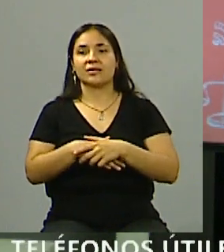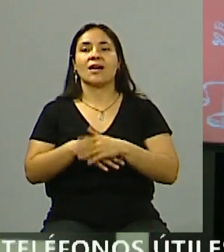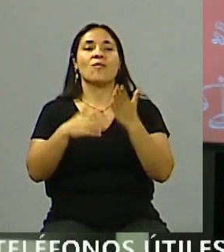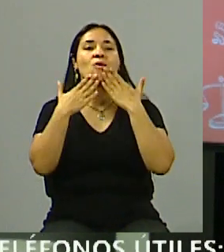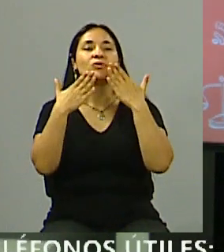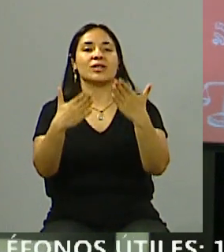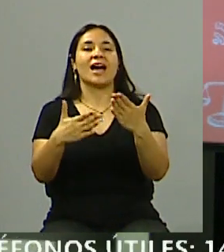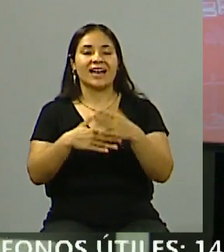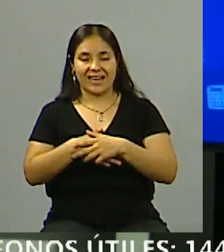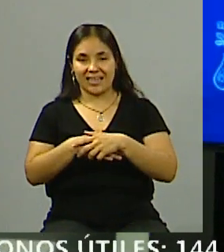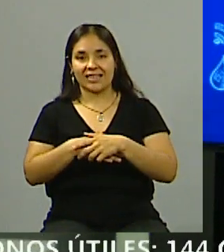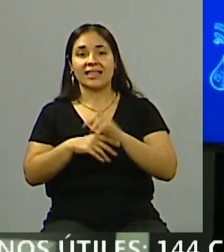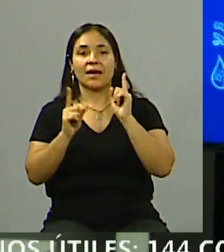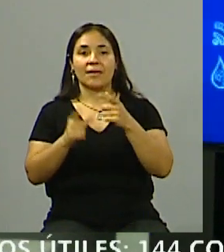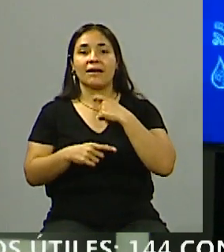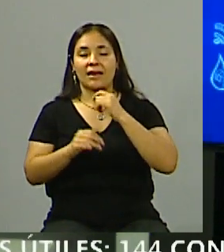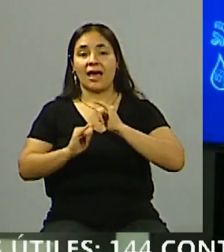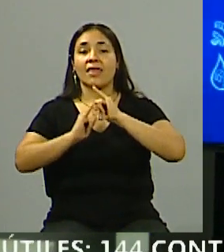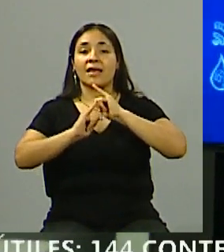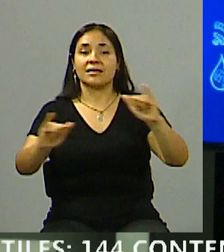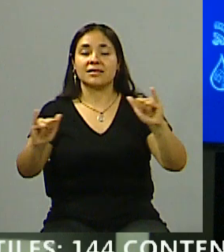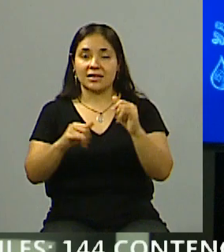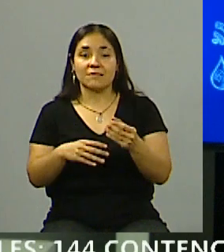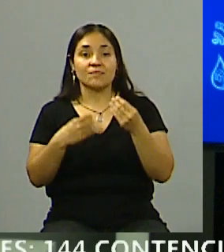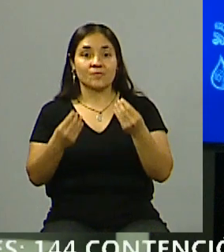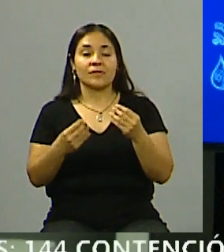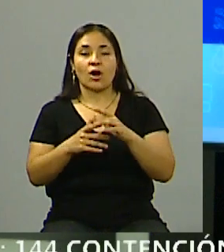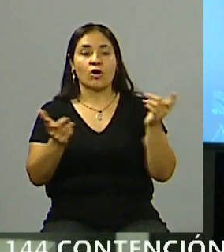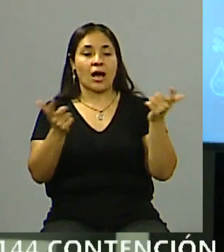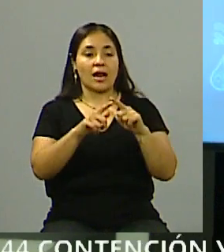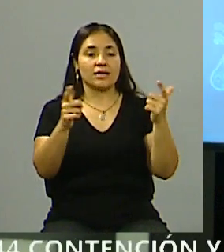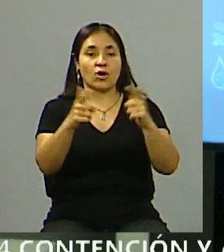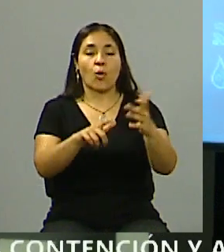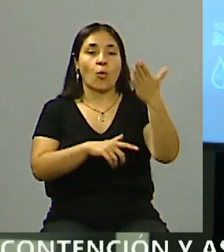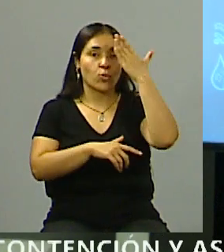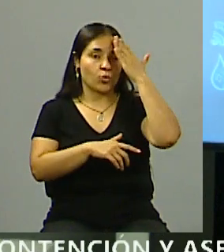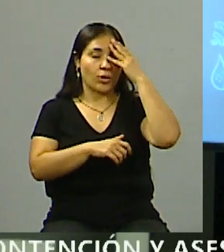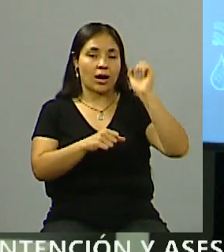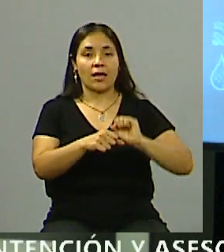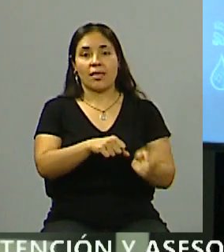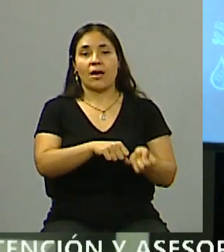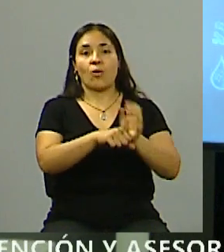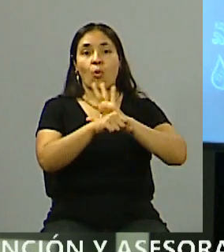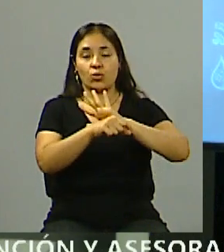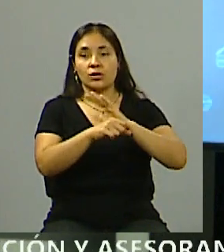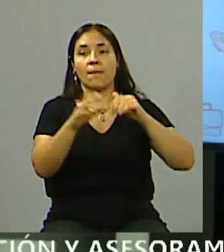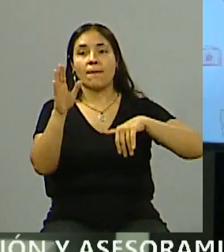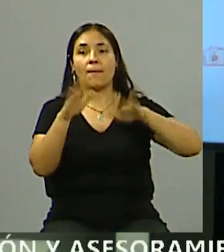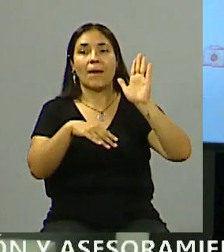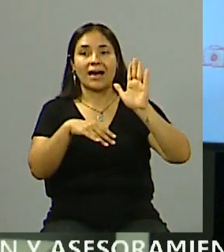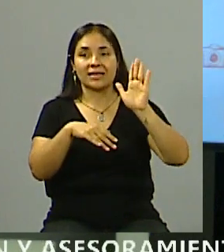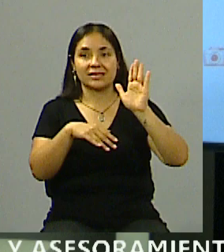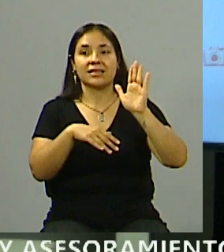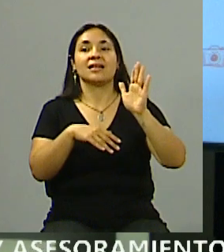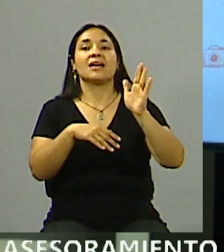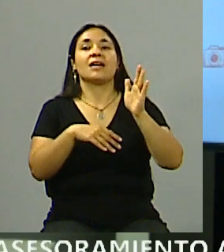muchísimas gracias, y quería decir también que las organizaciones culturales de Cuyo fueron de las que más se destacaron, digo, por